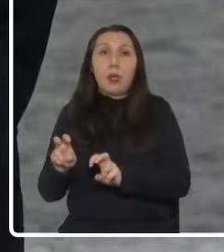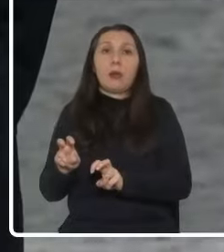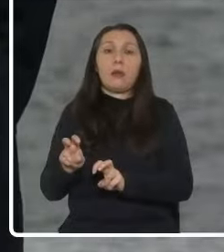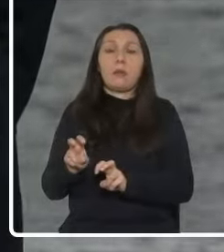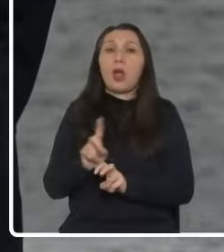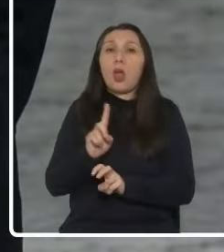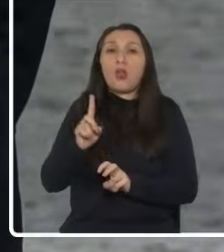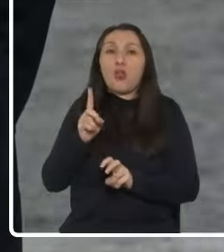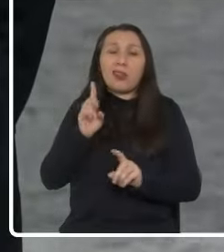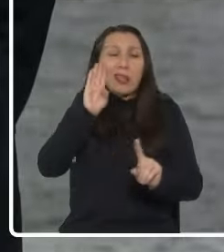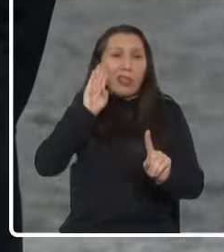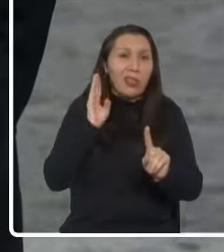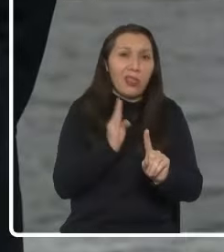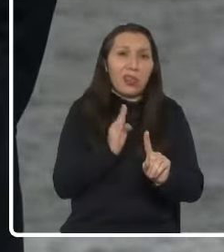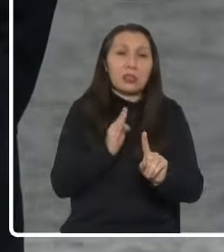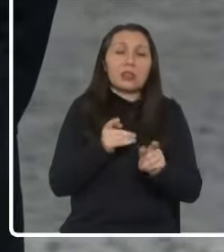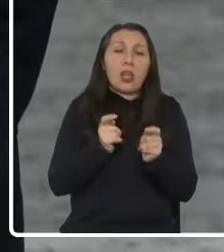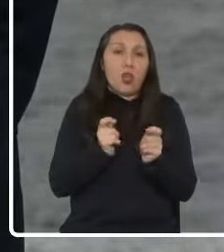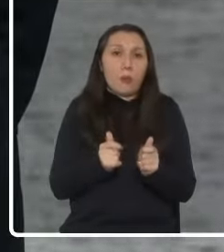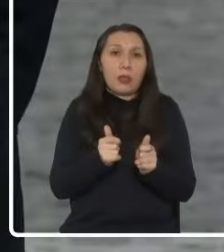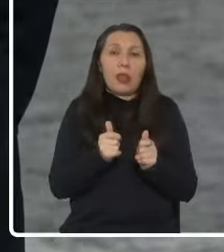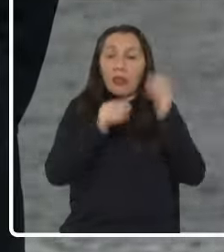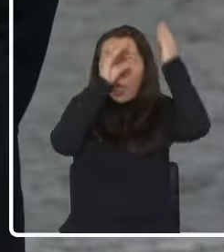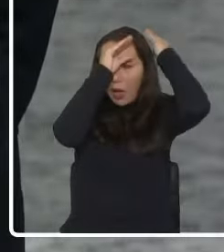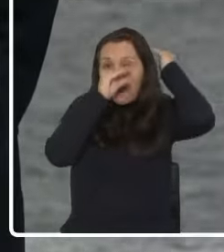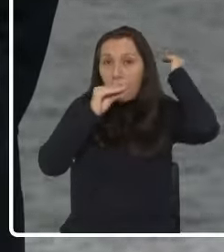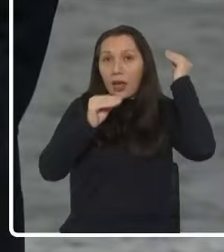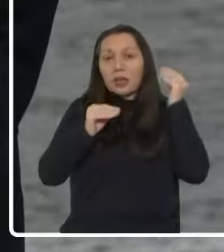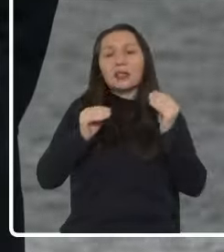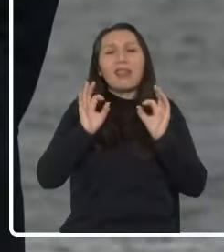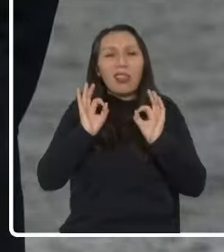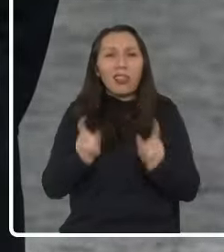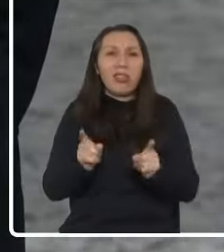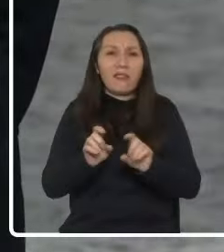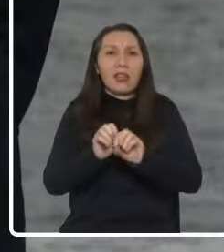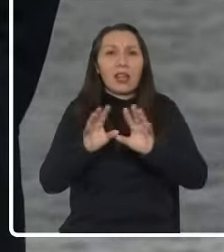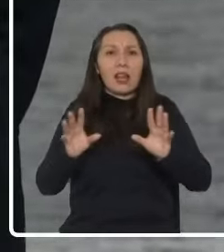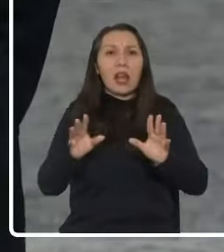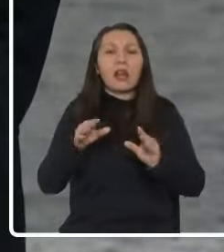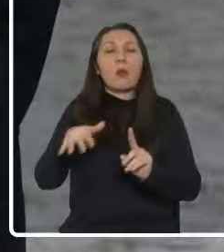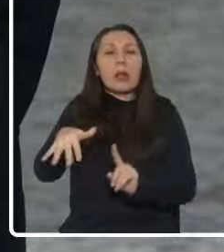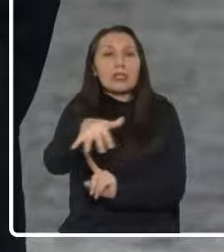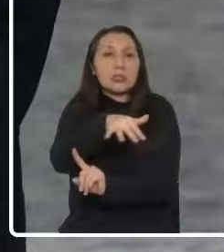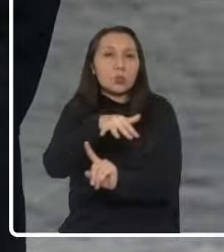no pertenecen directamente a la esfera de competencia de los embajadores, eso hay que determinarlo